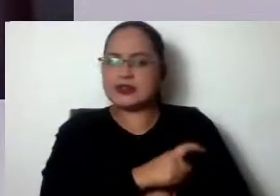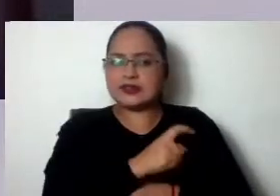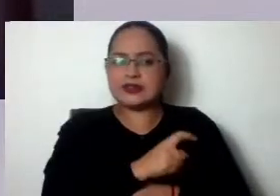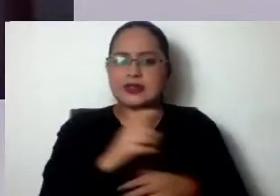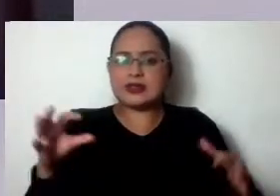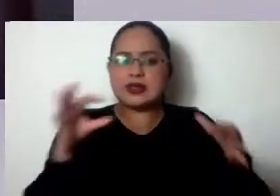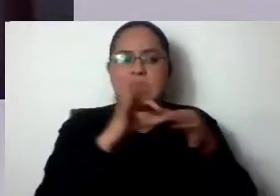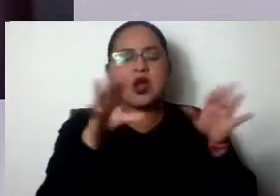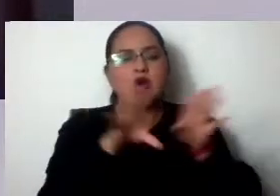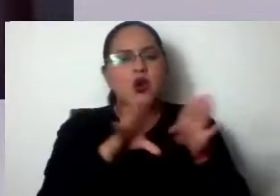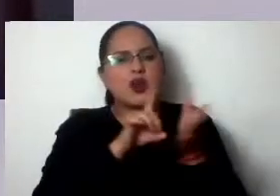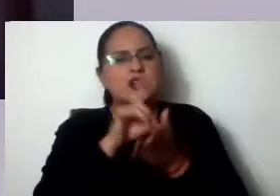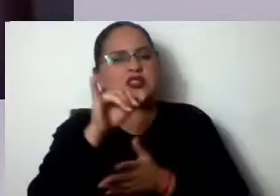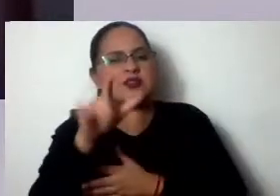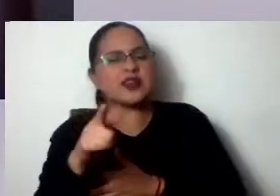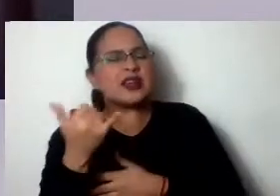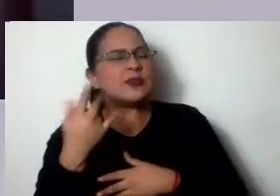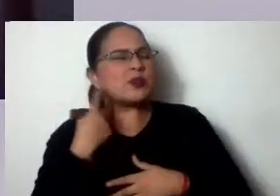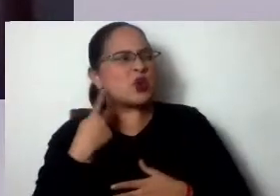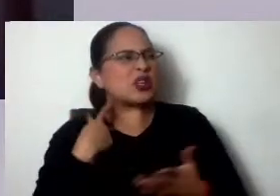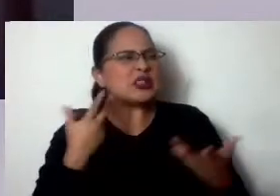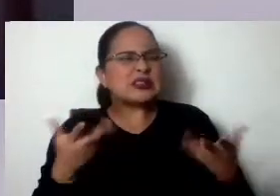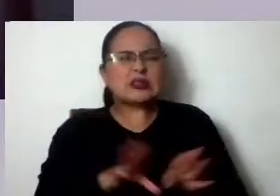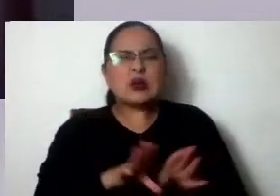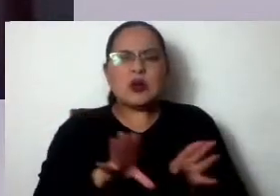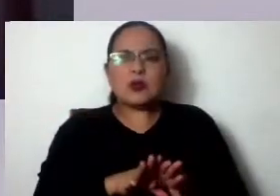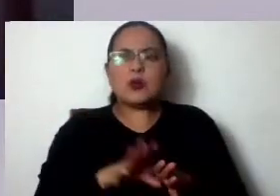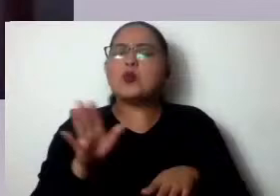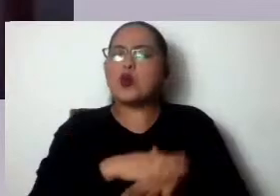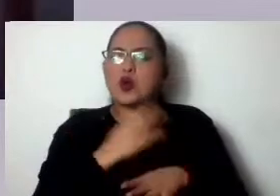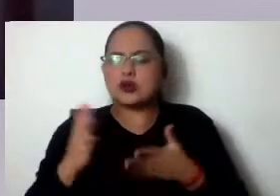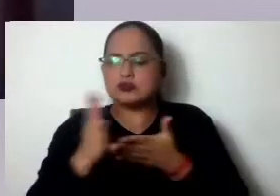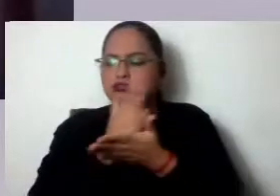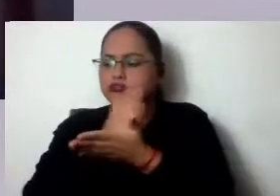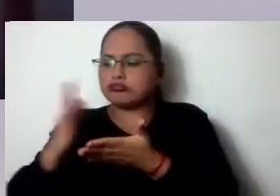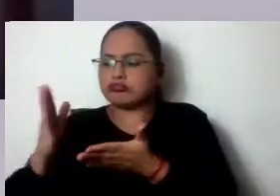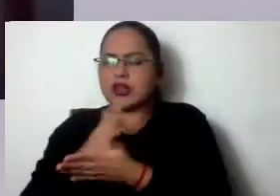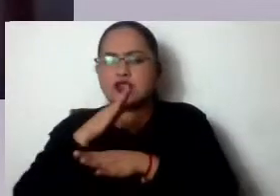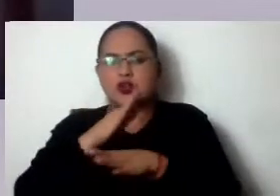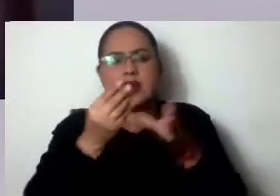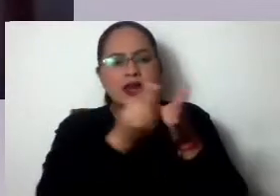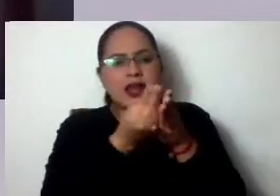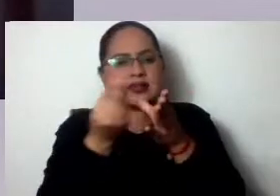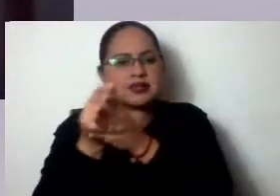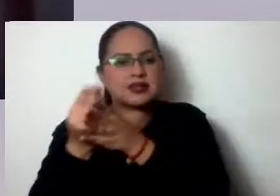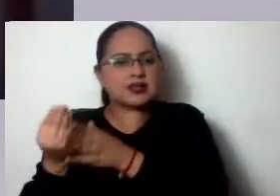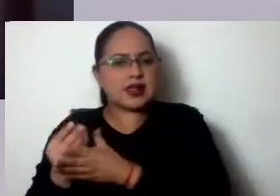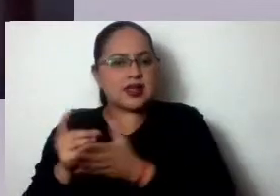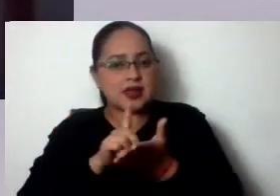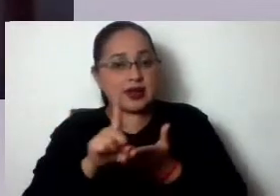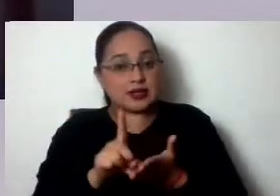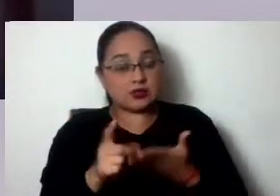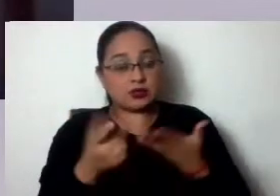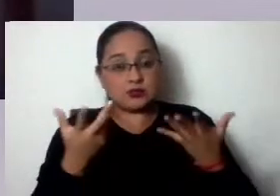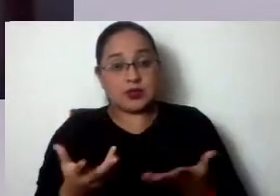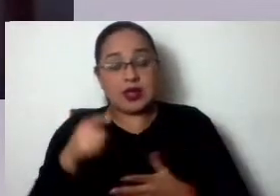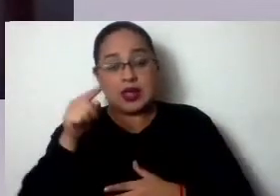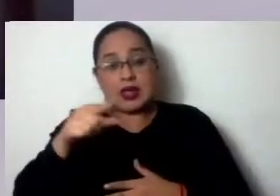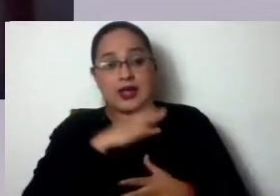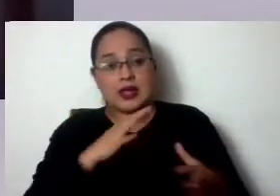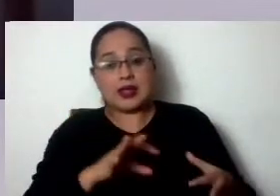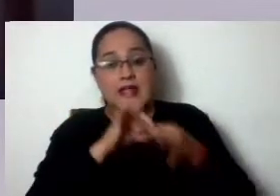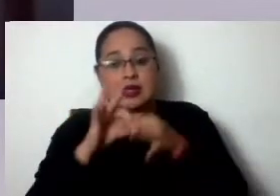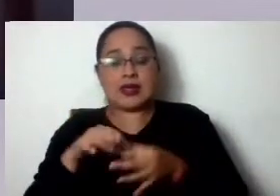civiles y políticos esta separación de categorías de derechos fue el principal detonador de los llamados